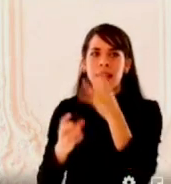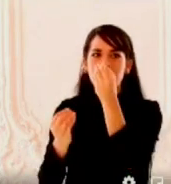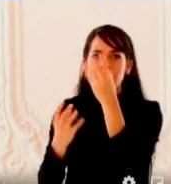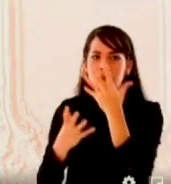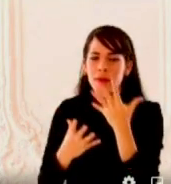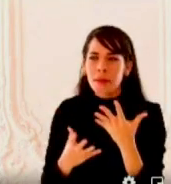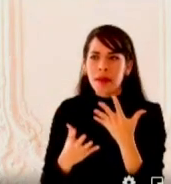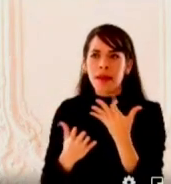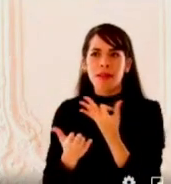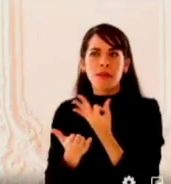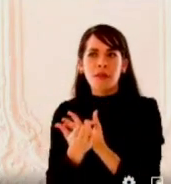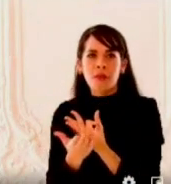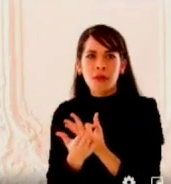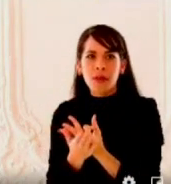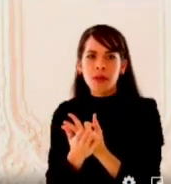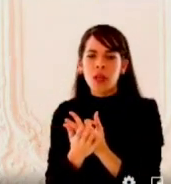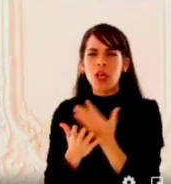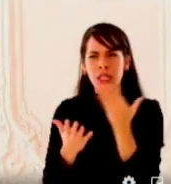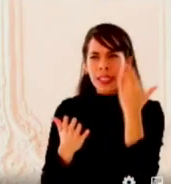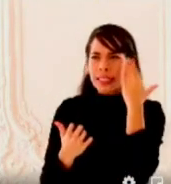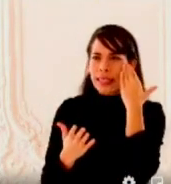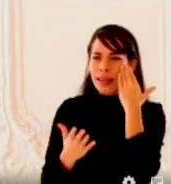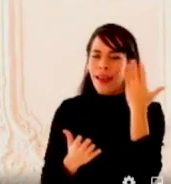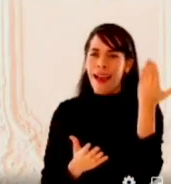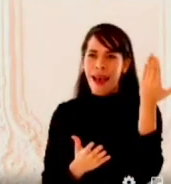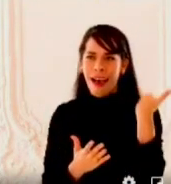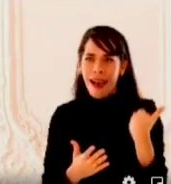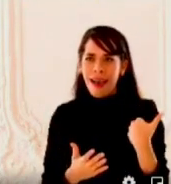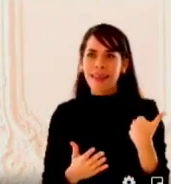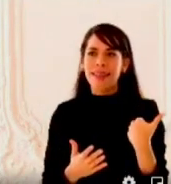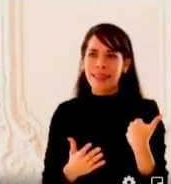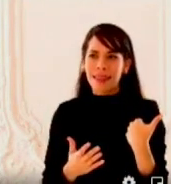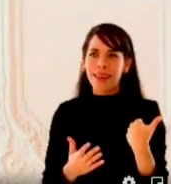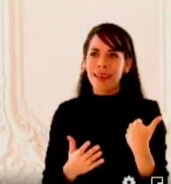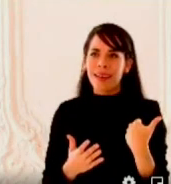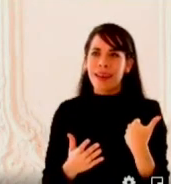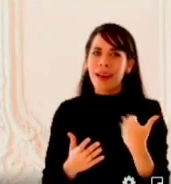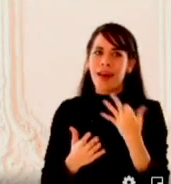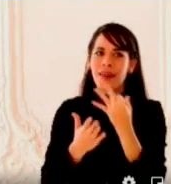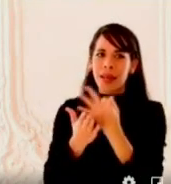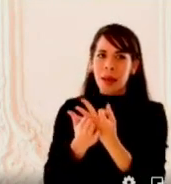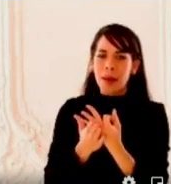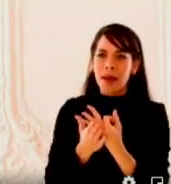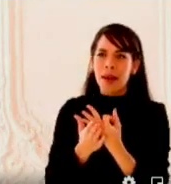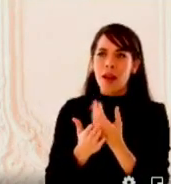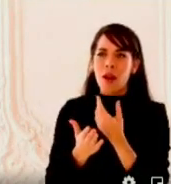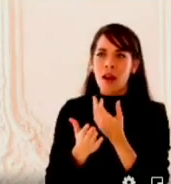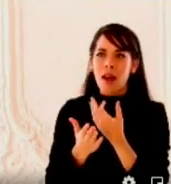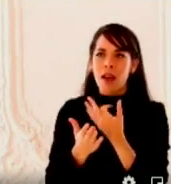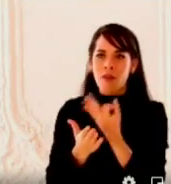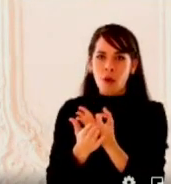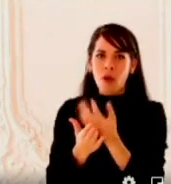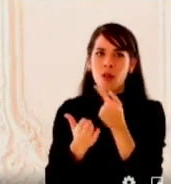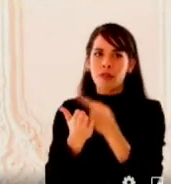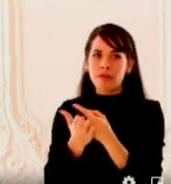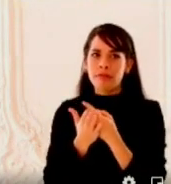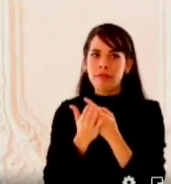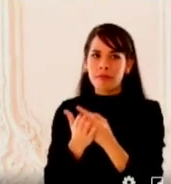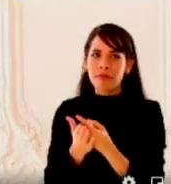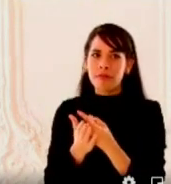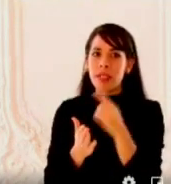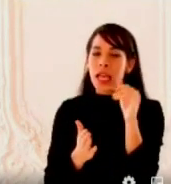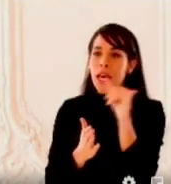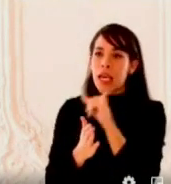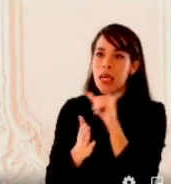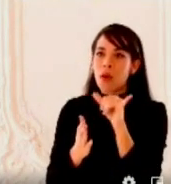se había expresado sobre eso. Yo le pregunto si ustedes estarían, ¿verdad?, tomando esto en consideración o algún tipo de proyecto parecido para traer